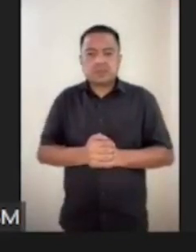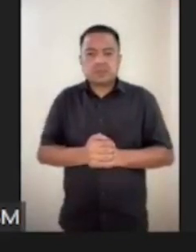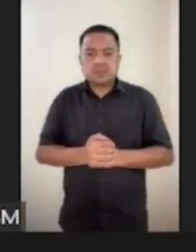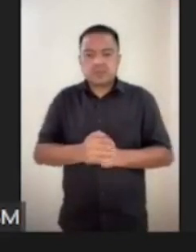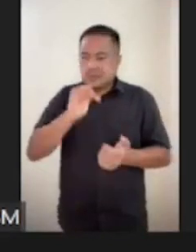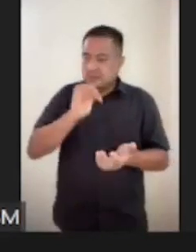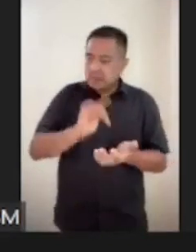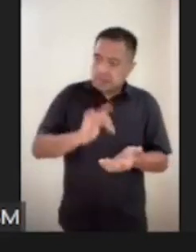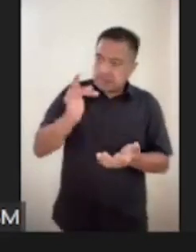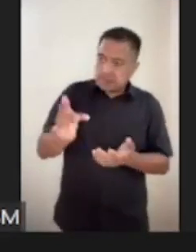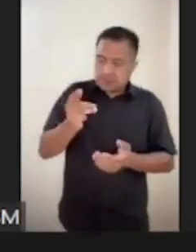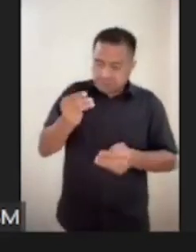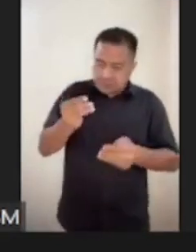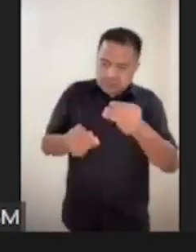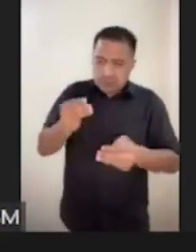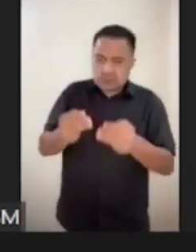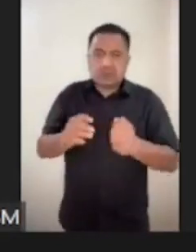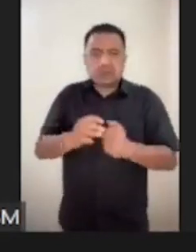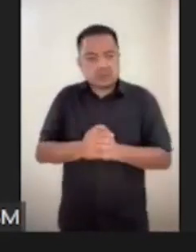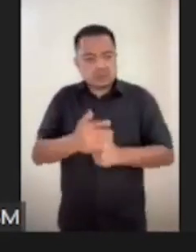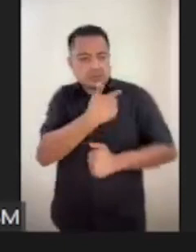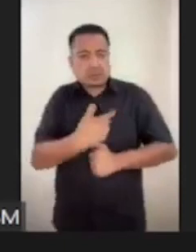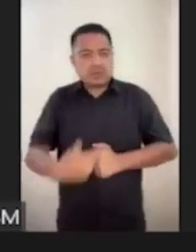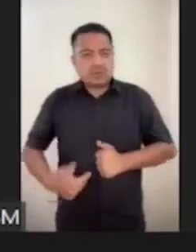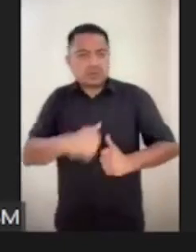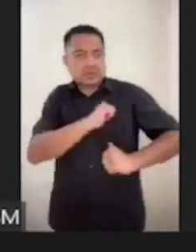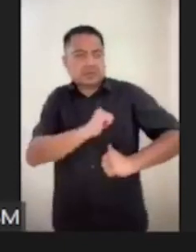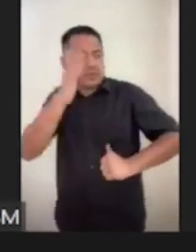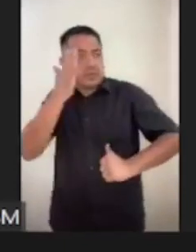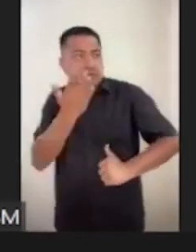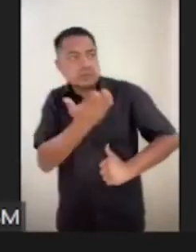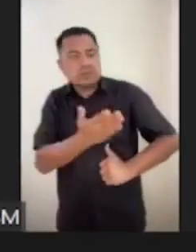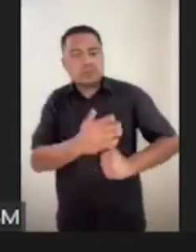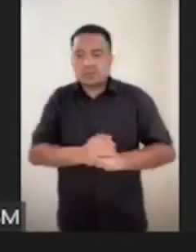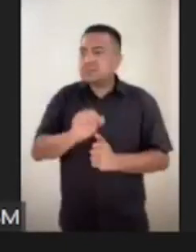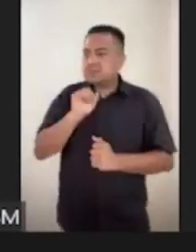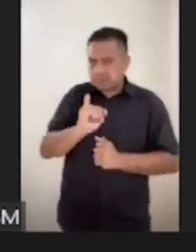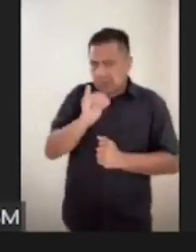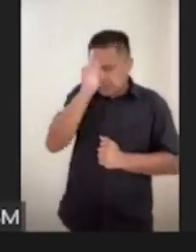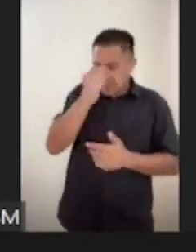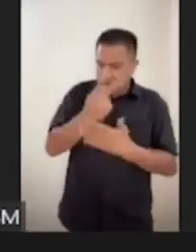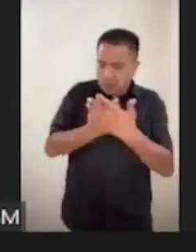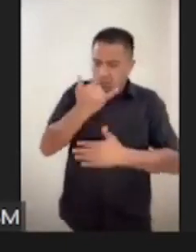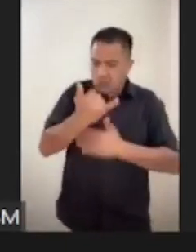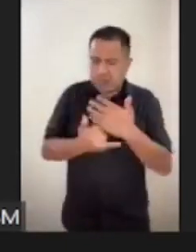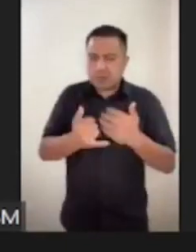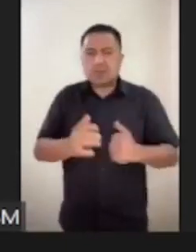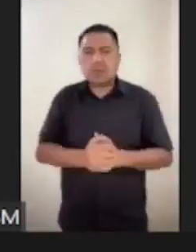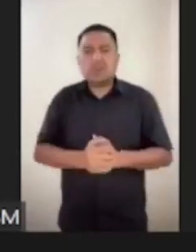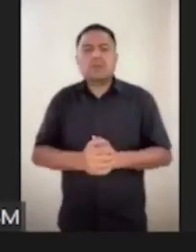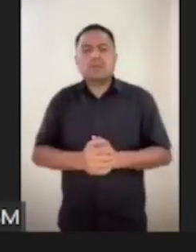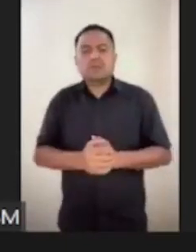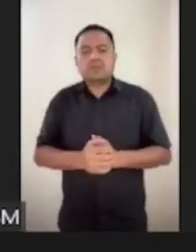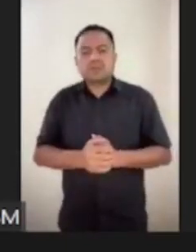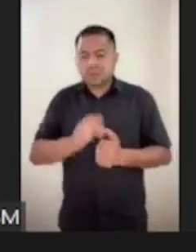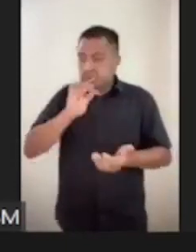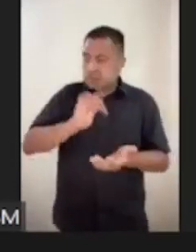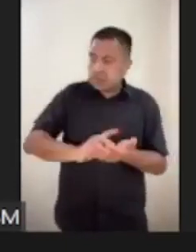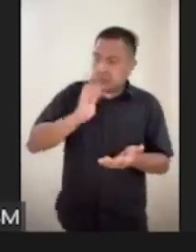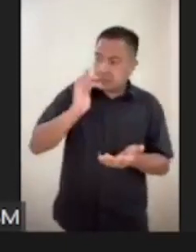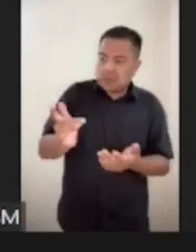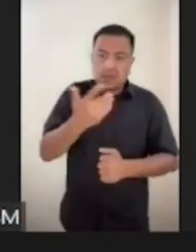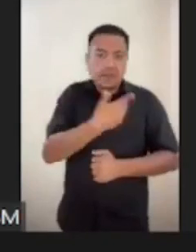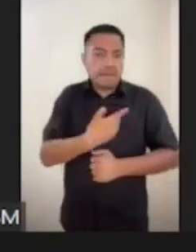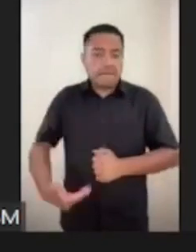Gracias, magistrada. Magistrada ponente Evelyn Rodríguez Chinol. A favor de los proyectos. Gracias, magistrada.